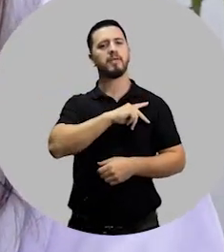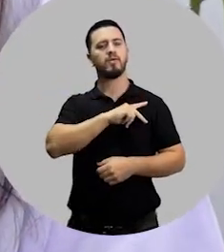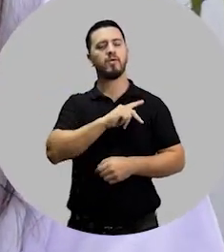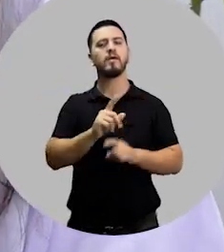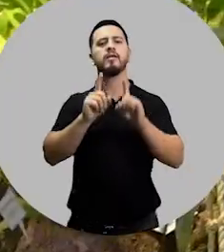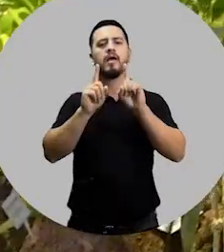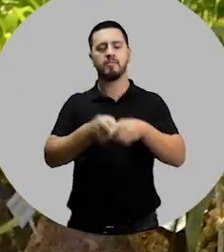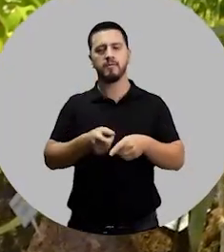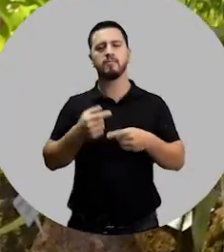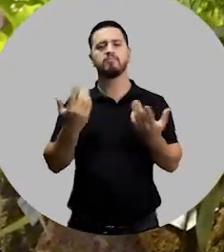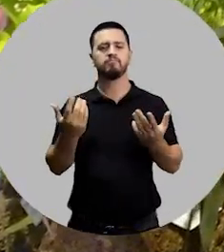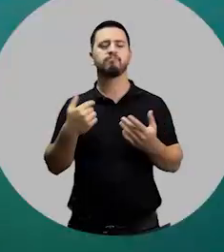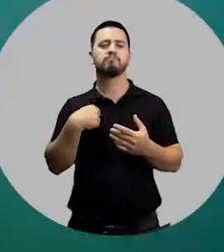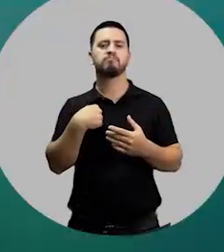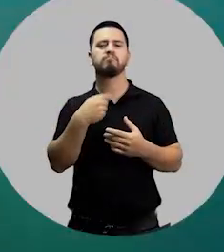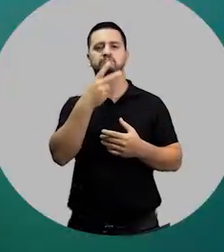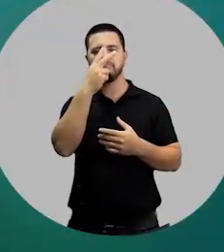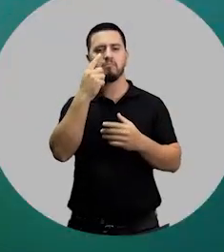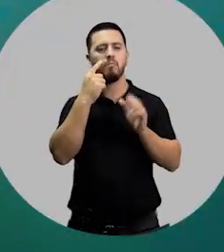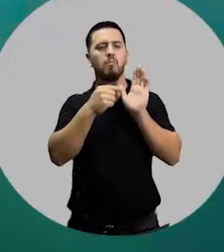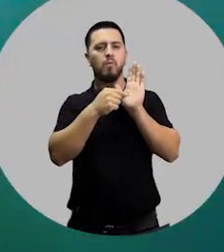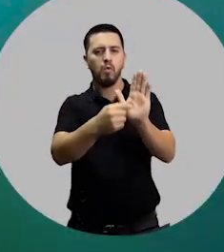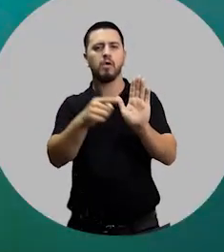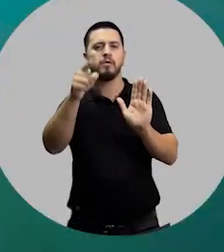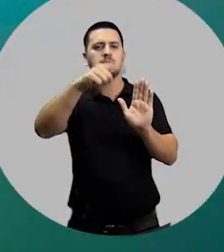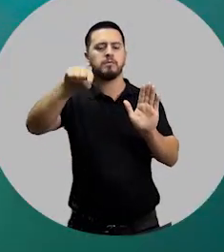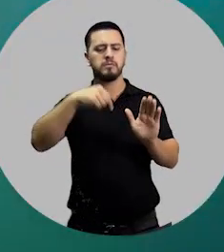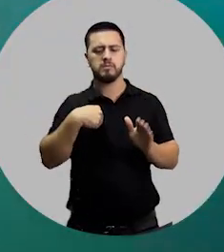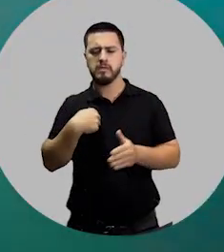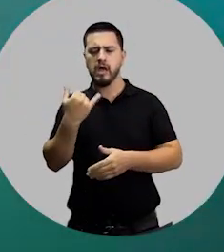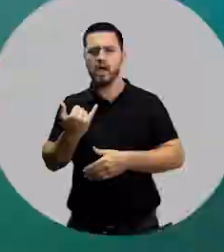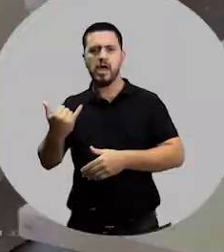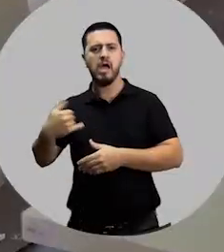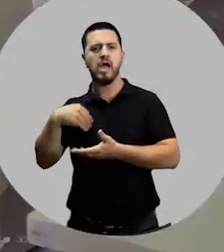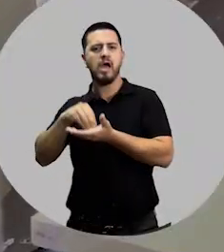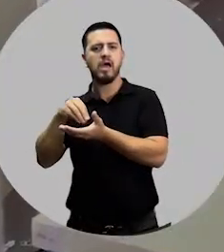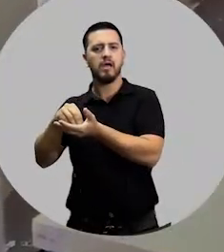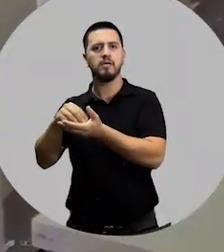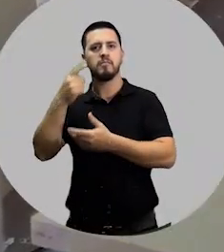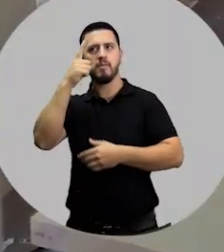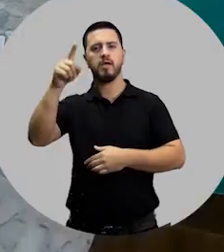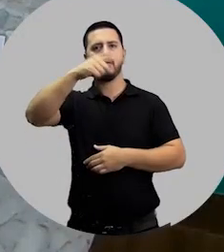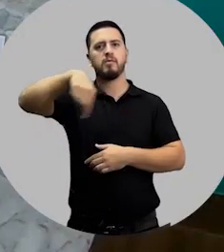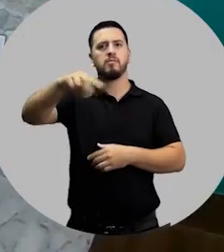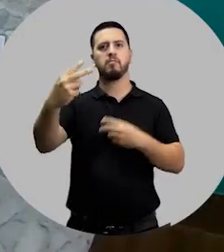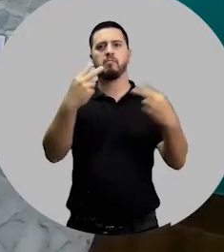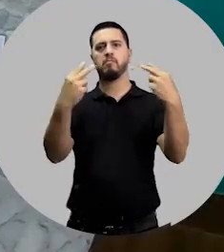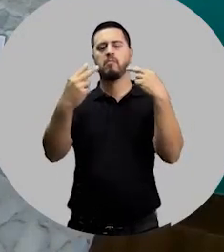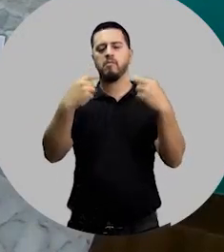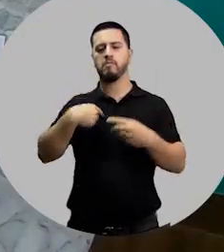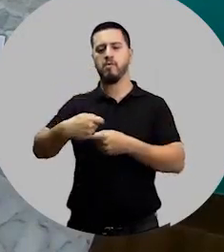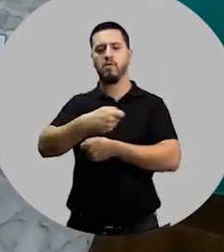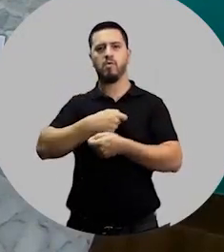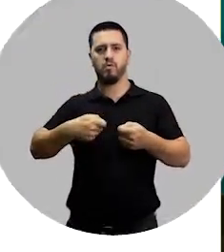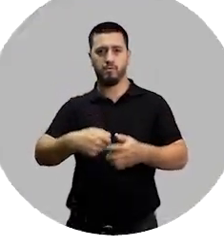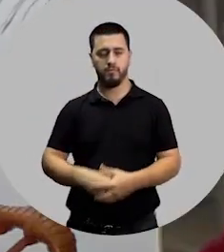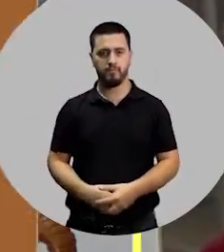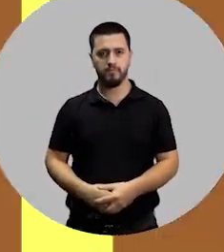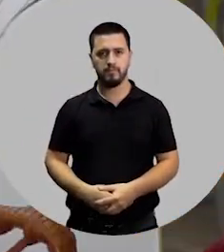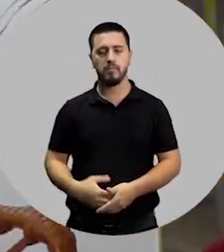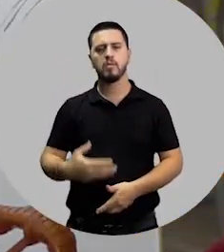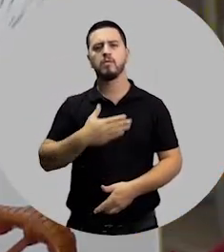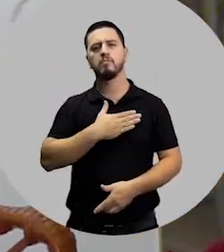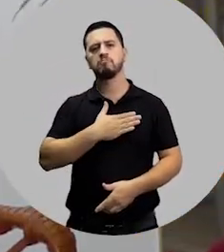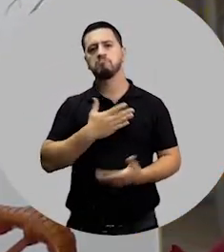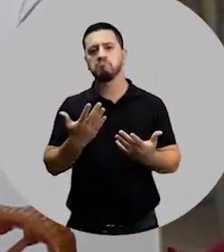también dar a conocer todo lo que yo hago y generar una mayor visibilidad para mi emprendimiento. Para